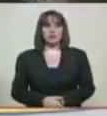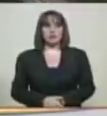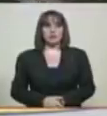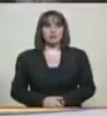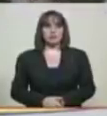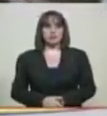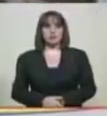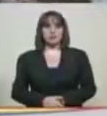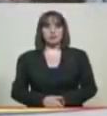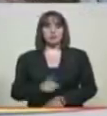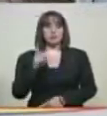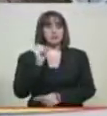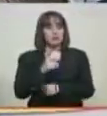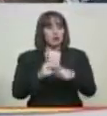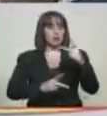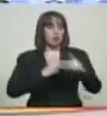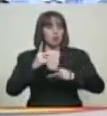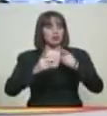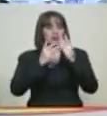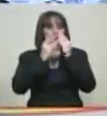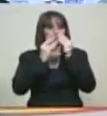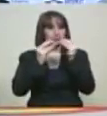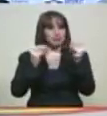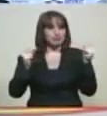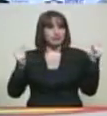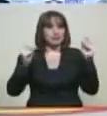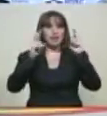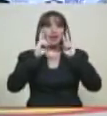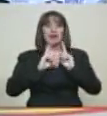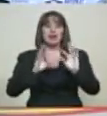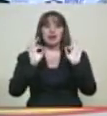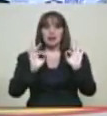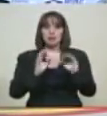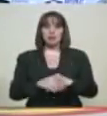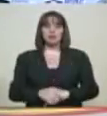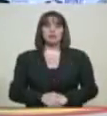tenemos que ir a un proceso de saneamiento,